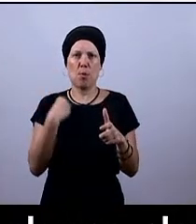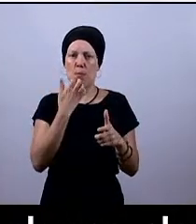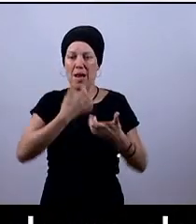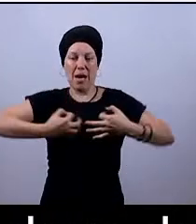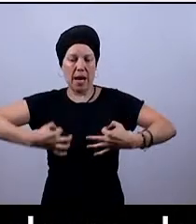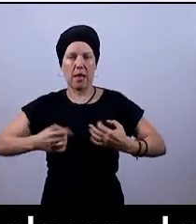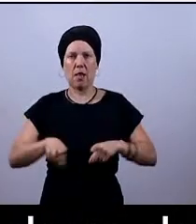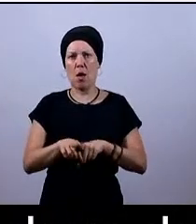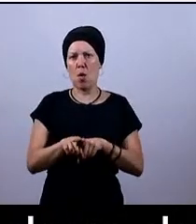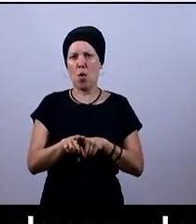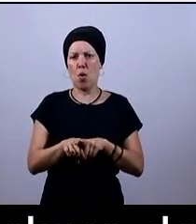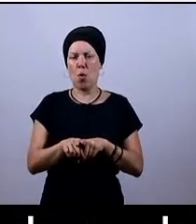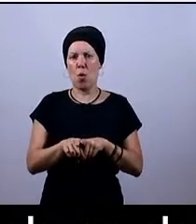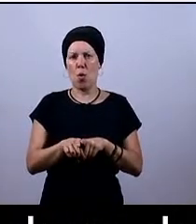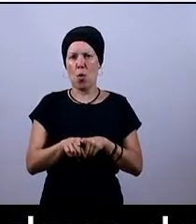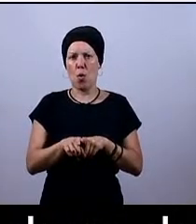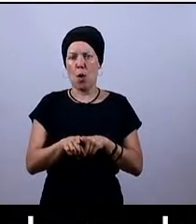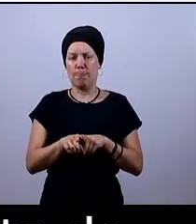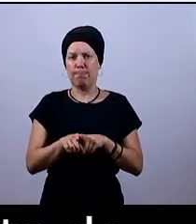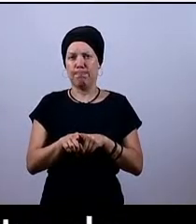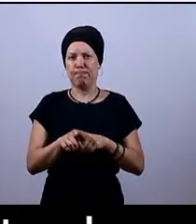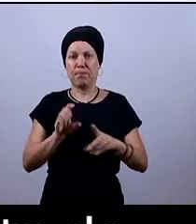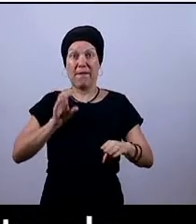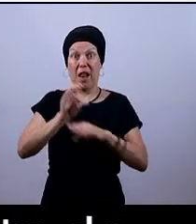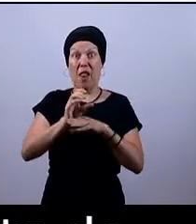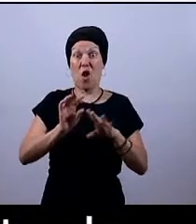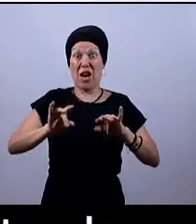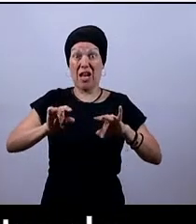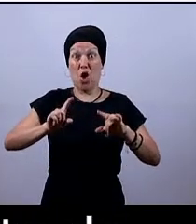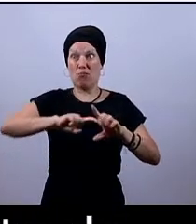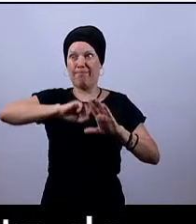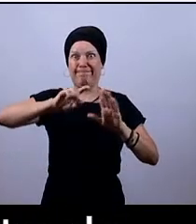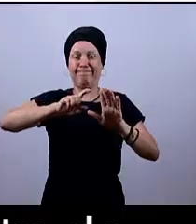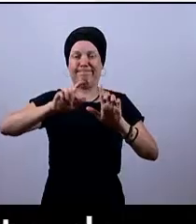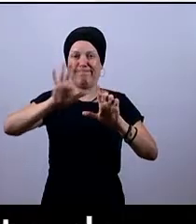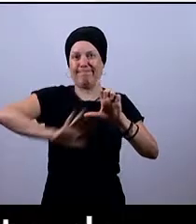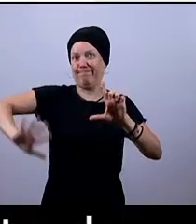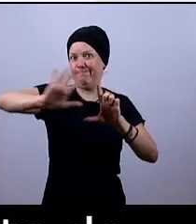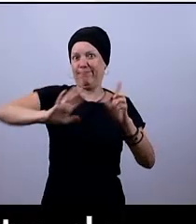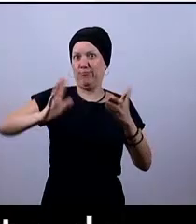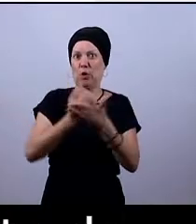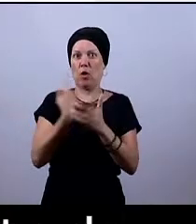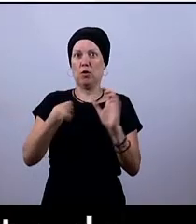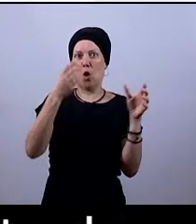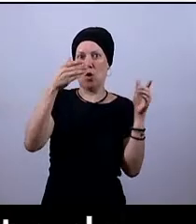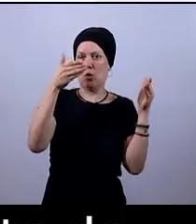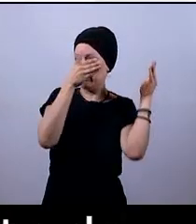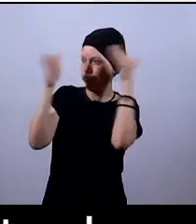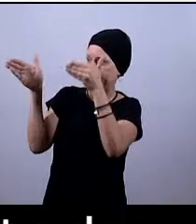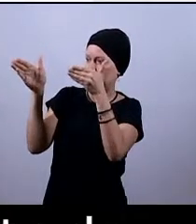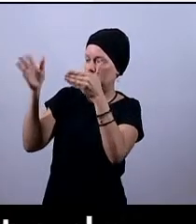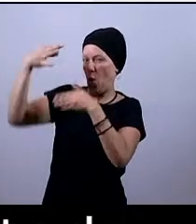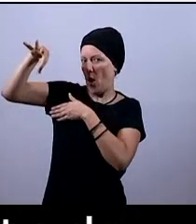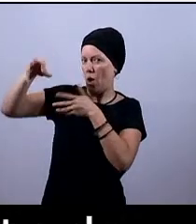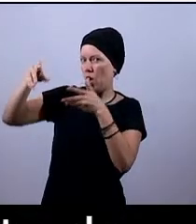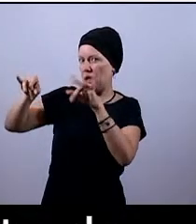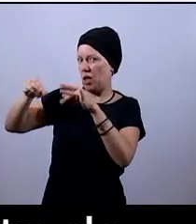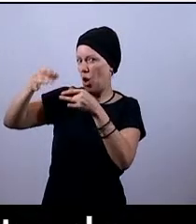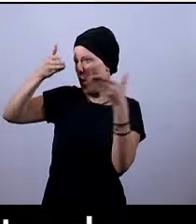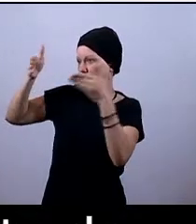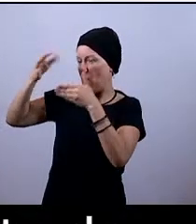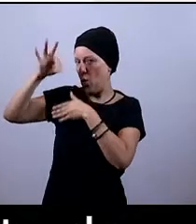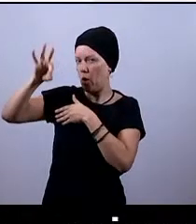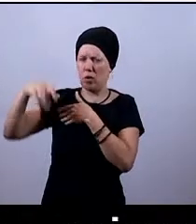garantizar la suficiencia financiera de todas las regiones y de no mirar únicamente para un territorio, para una